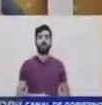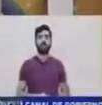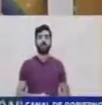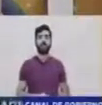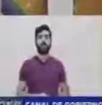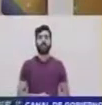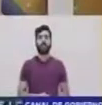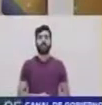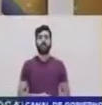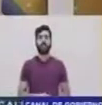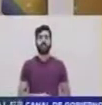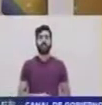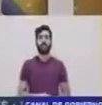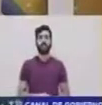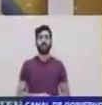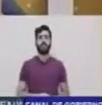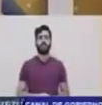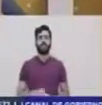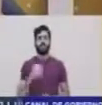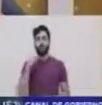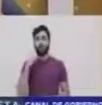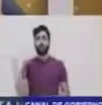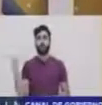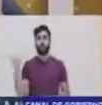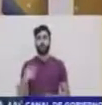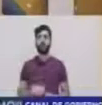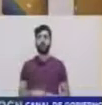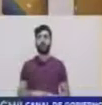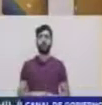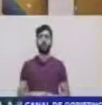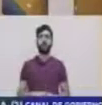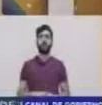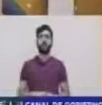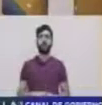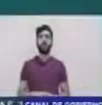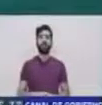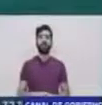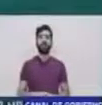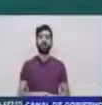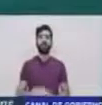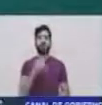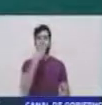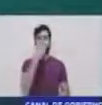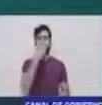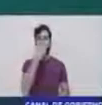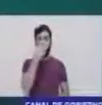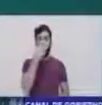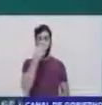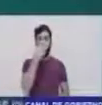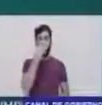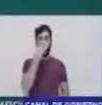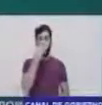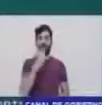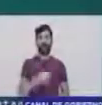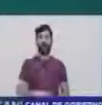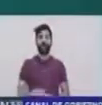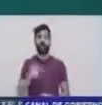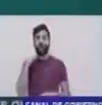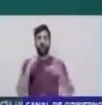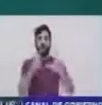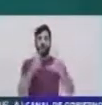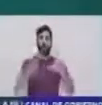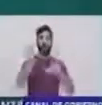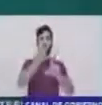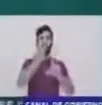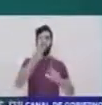Por lo tanto, L cuadrado es la mitad del diámetro de la diagonal, perdón,